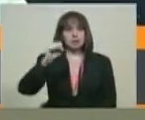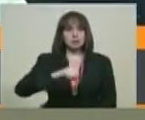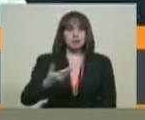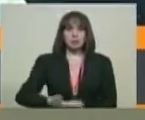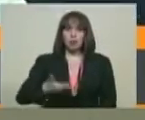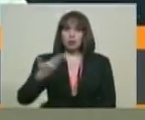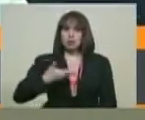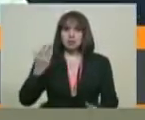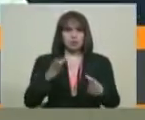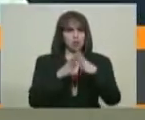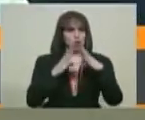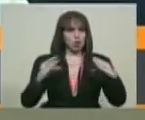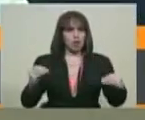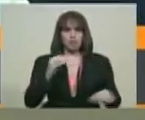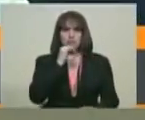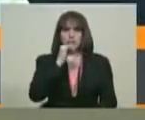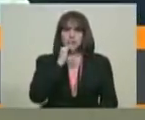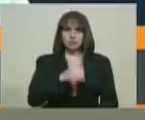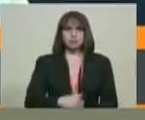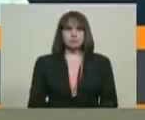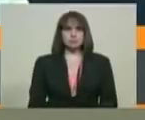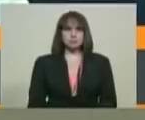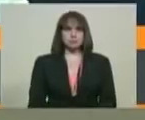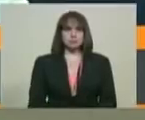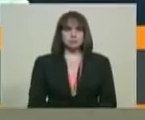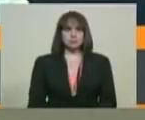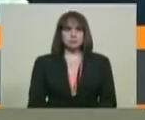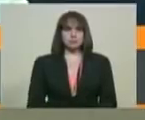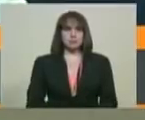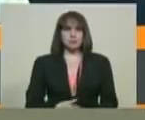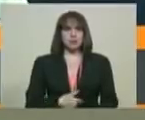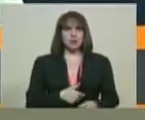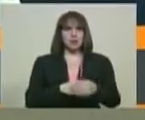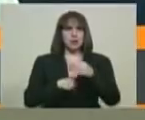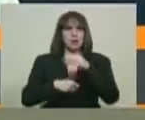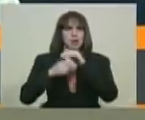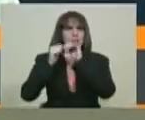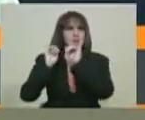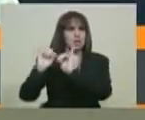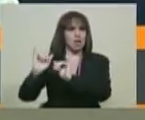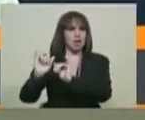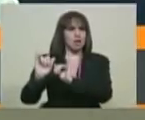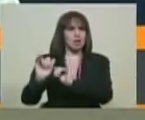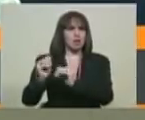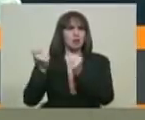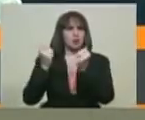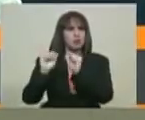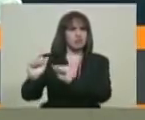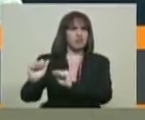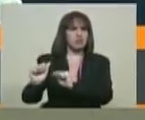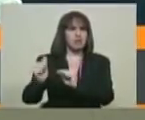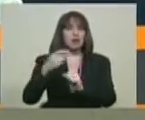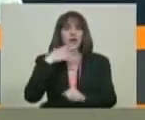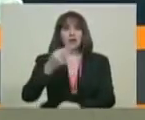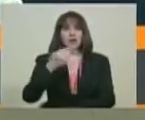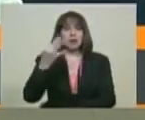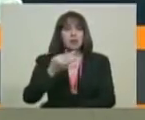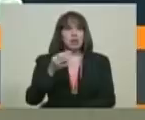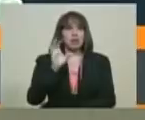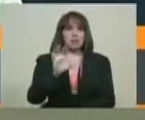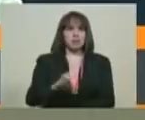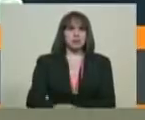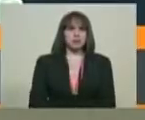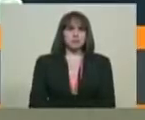estas iniciativas para defender la verdad de nuestra patria. La verdad